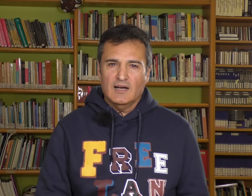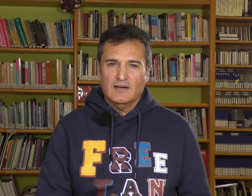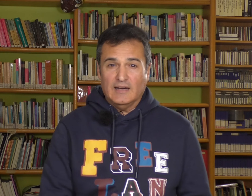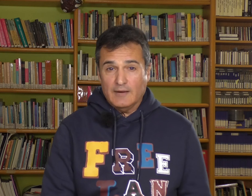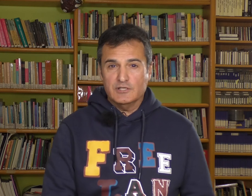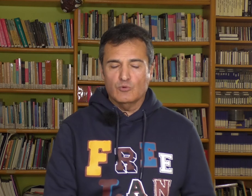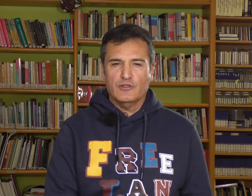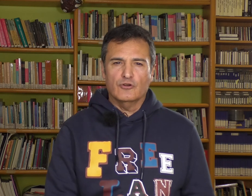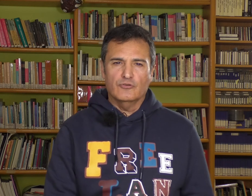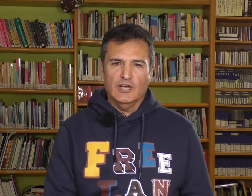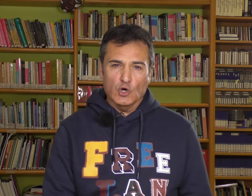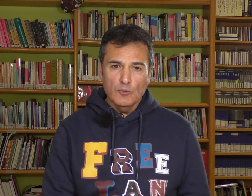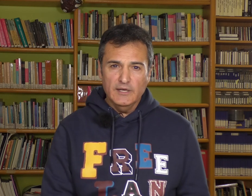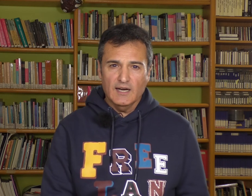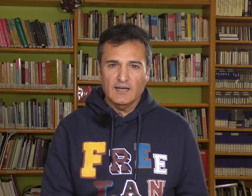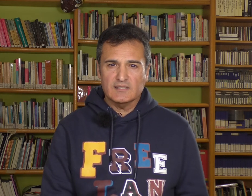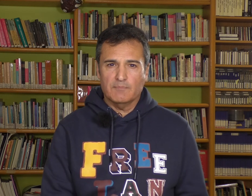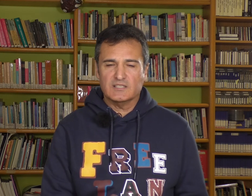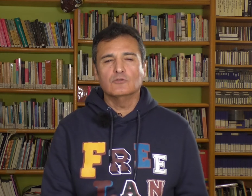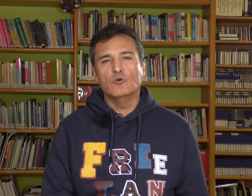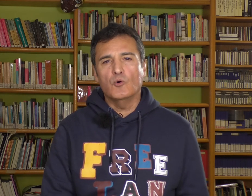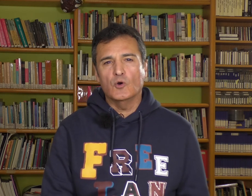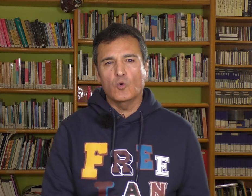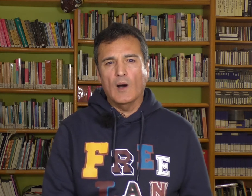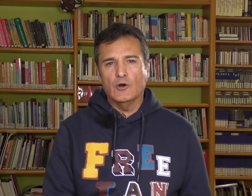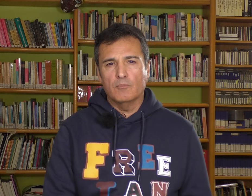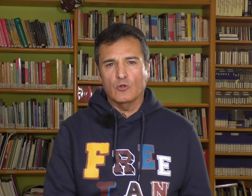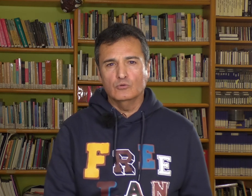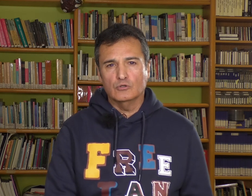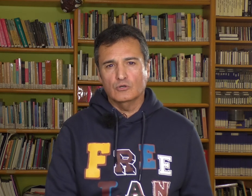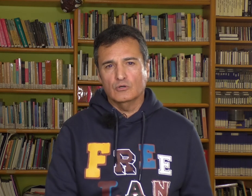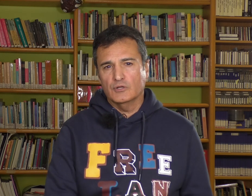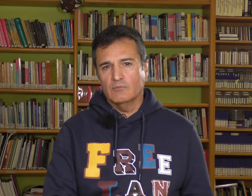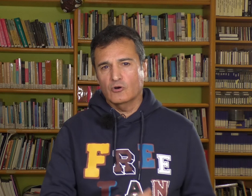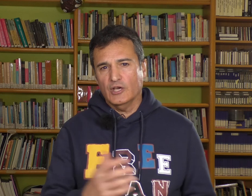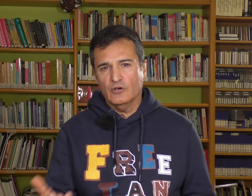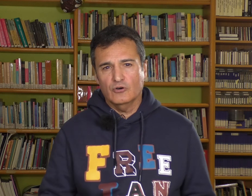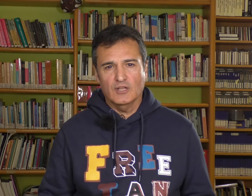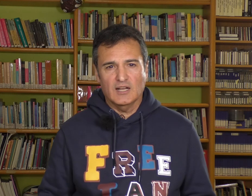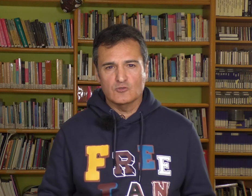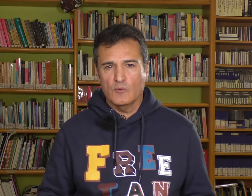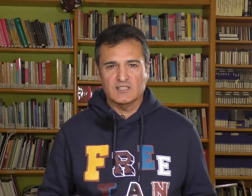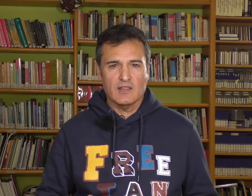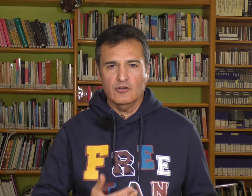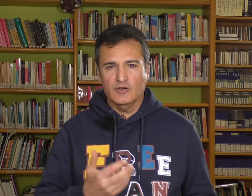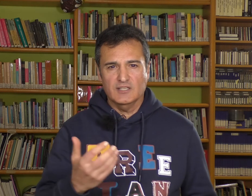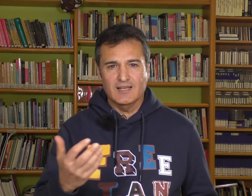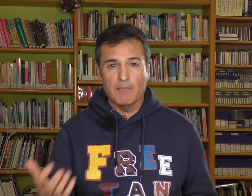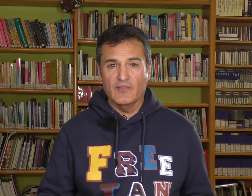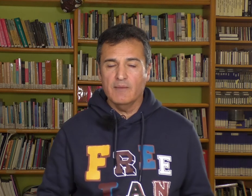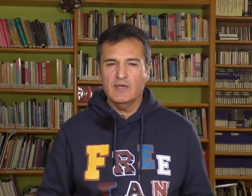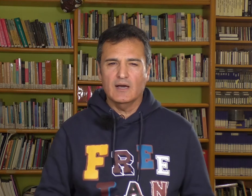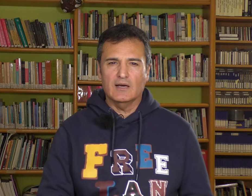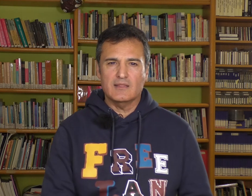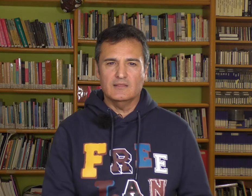de la grave situación económica que está pasando el pueblo cubano, producto del bloqueo, de las nuevas sanciones,